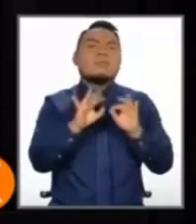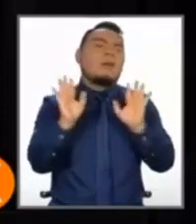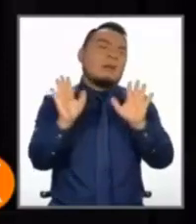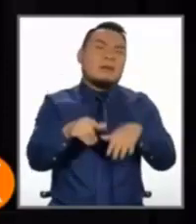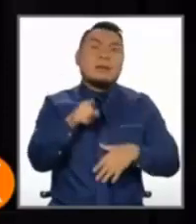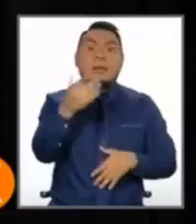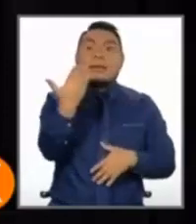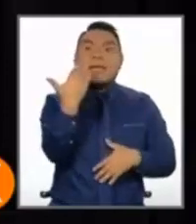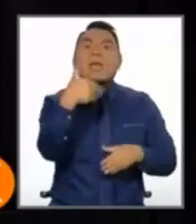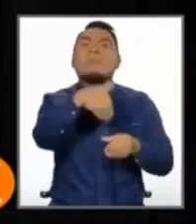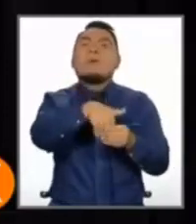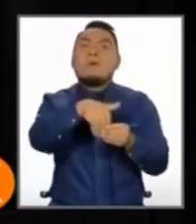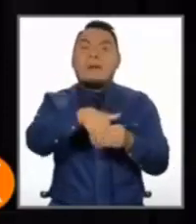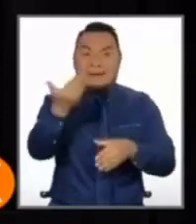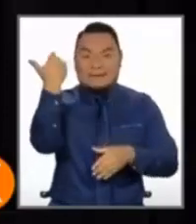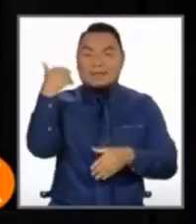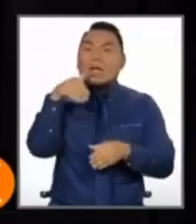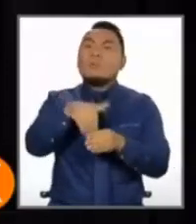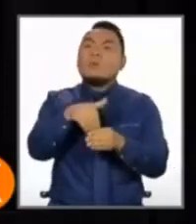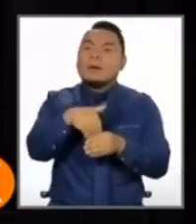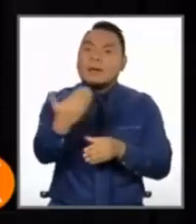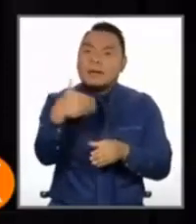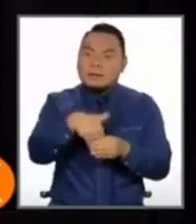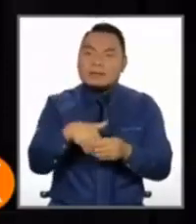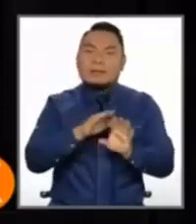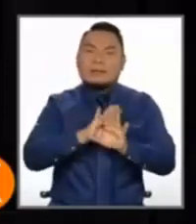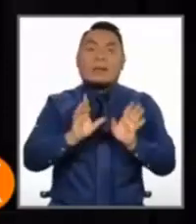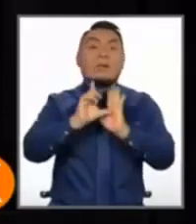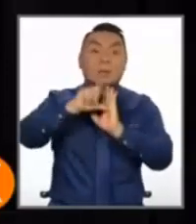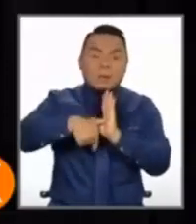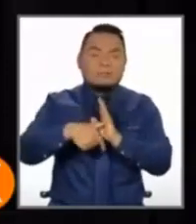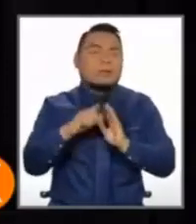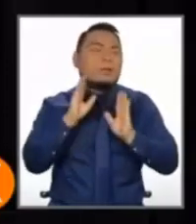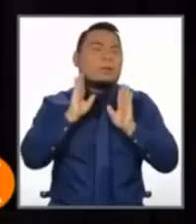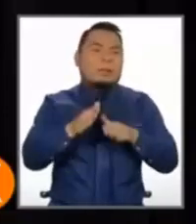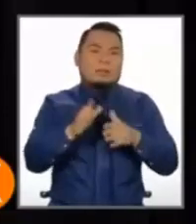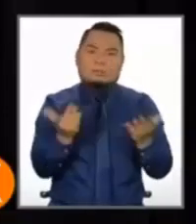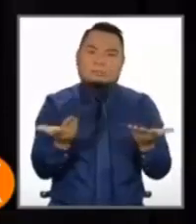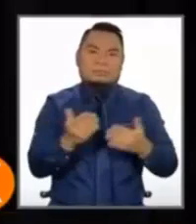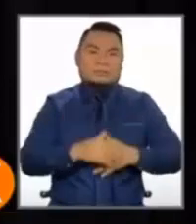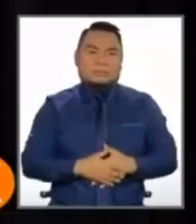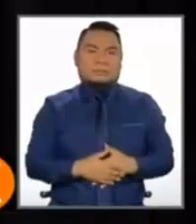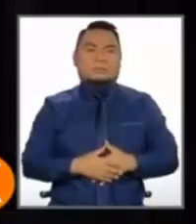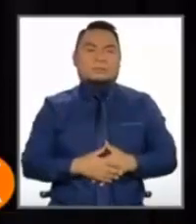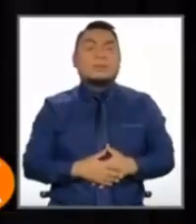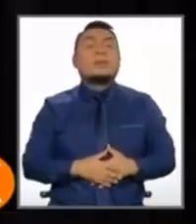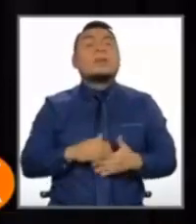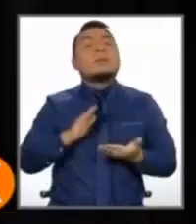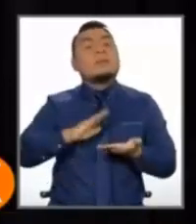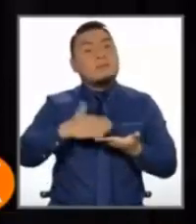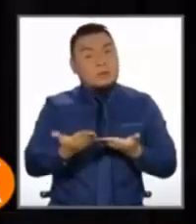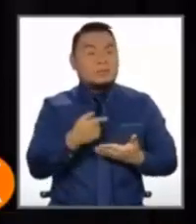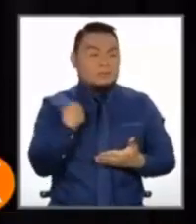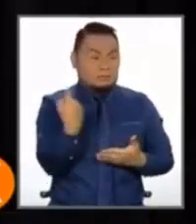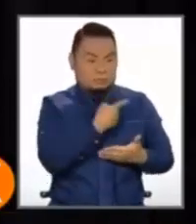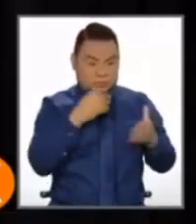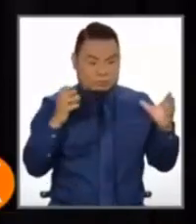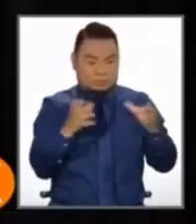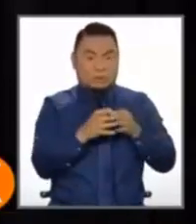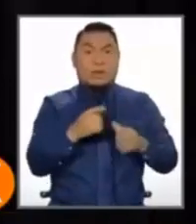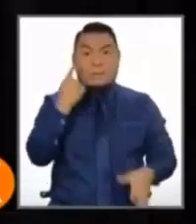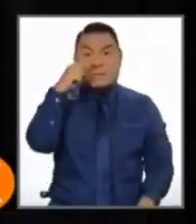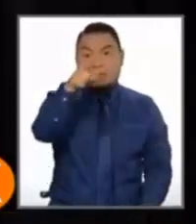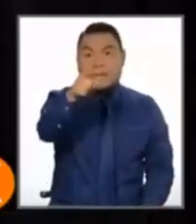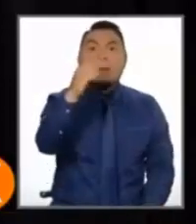más que para un voto y para utilizar ese voto en darte lo que no te mereces. Por eso es que nosotros, para ti,